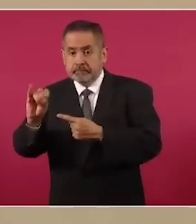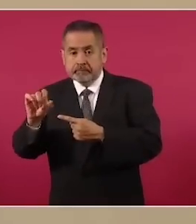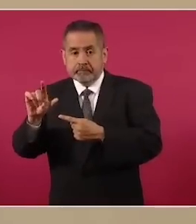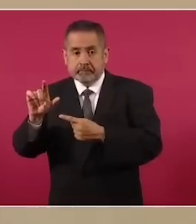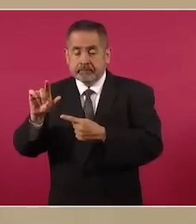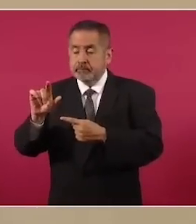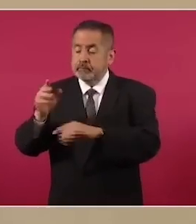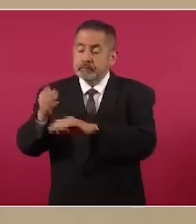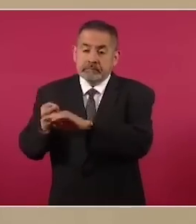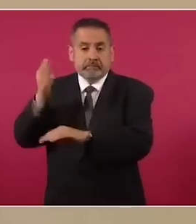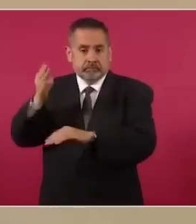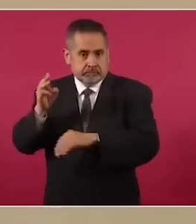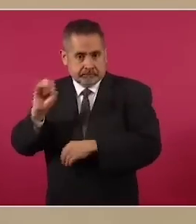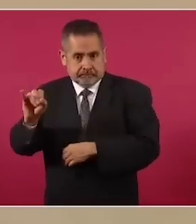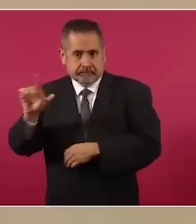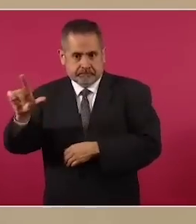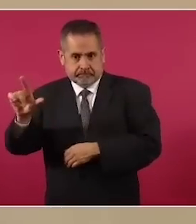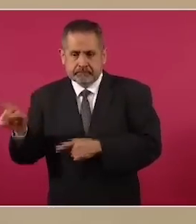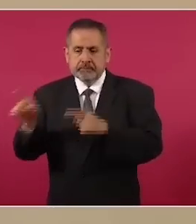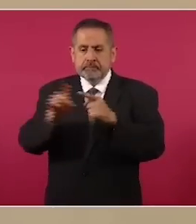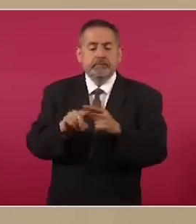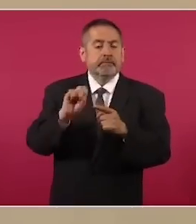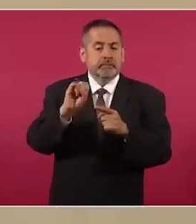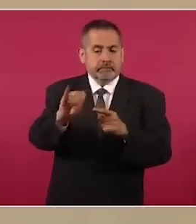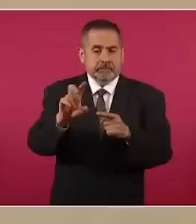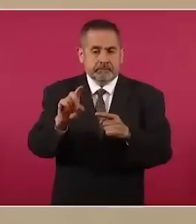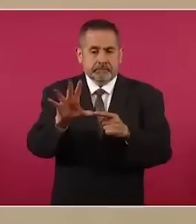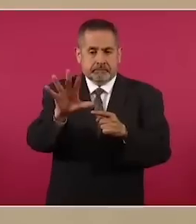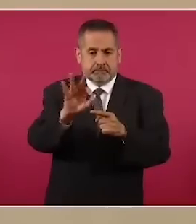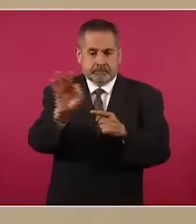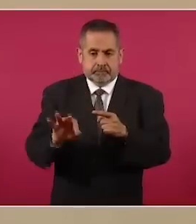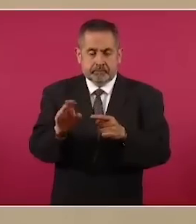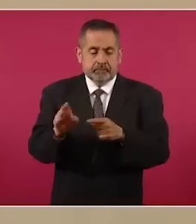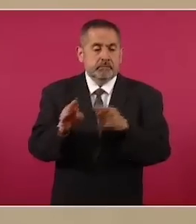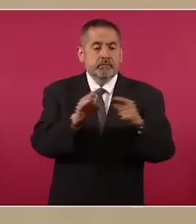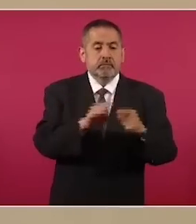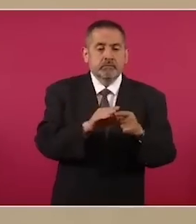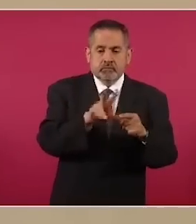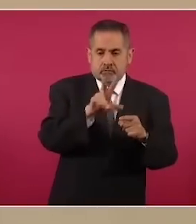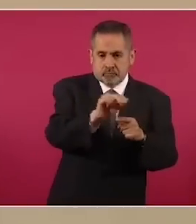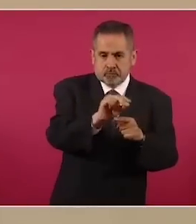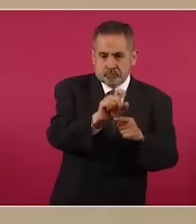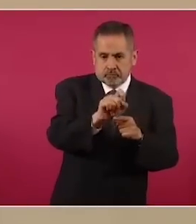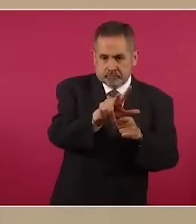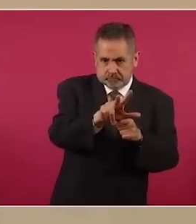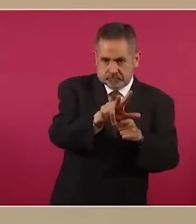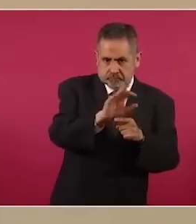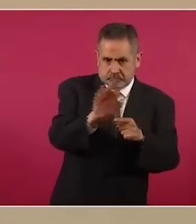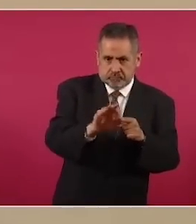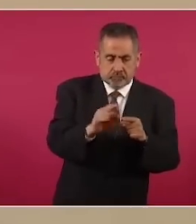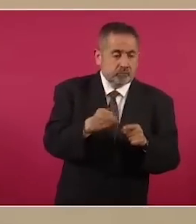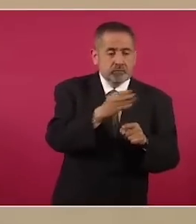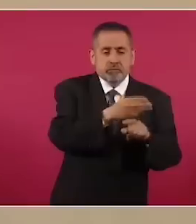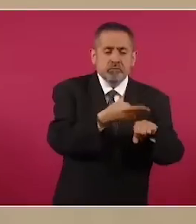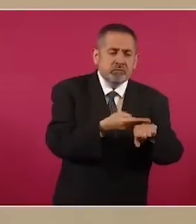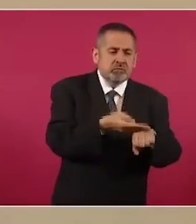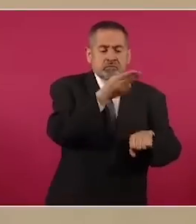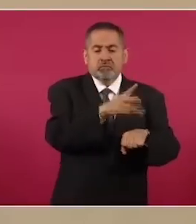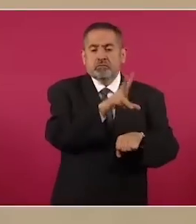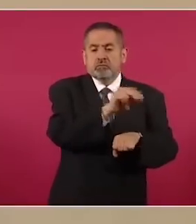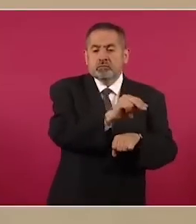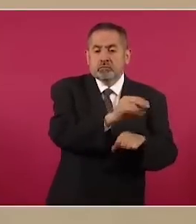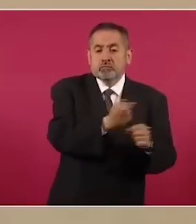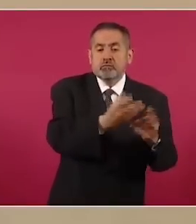muy a favor, 35 a favor, 28 en contra, muy